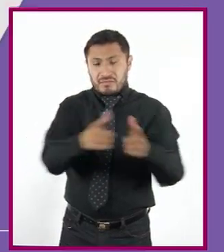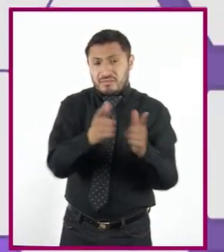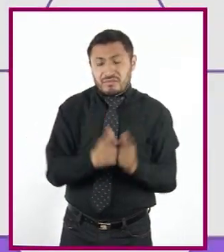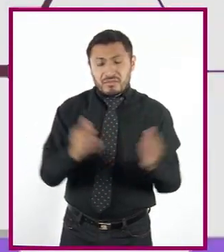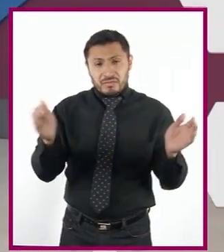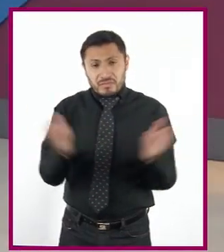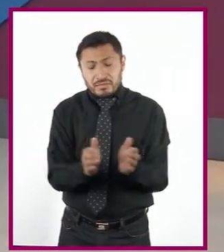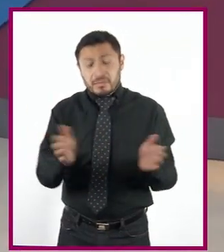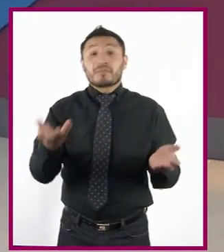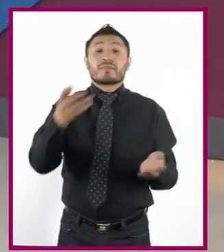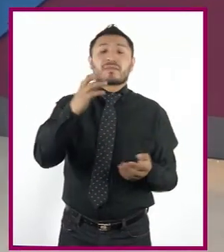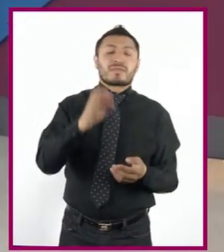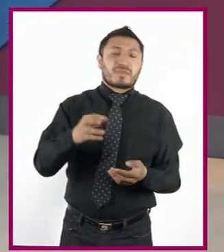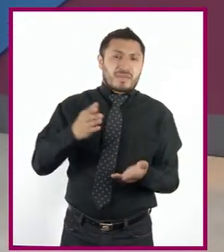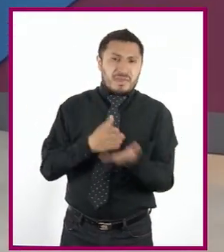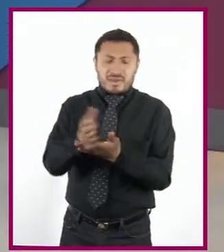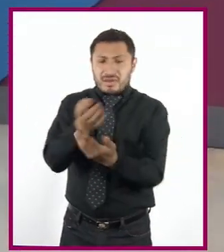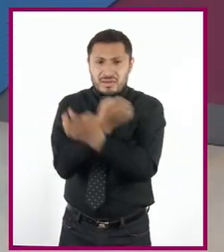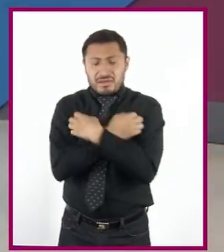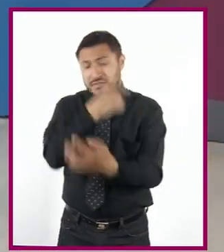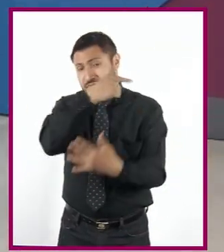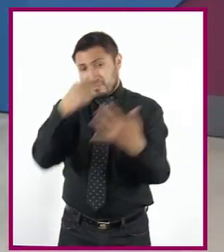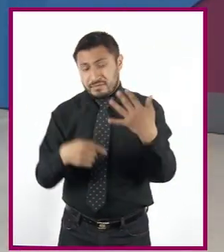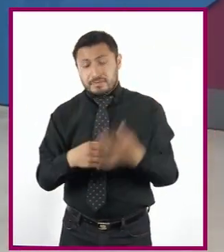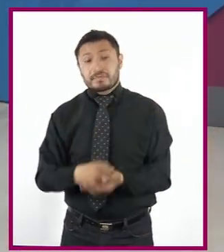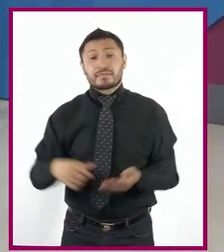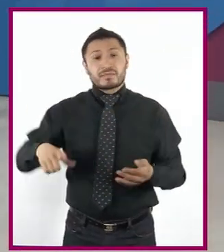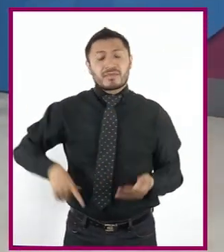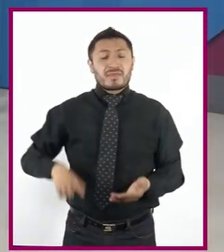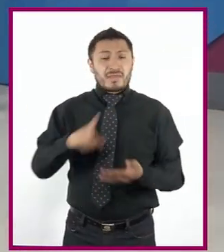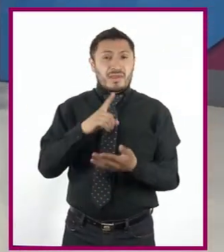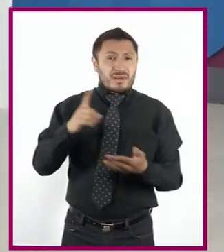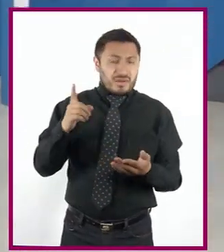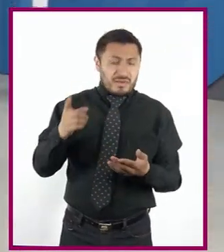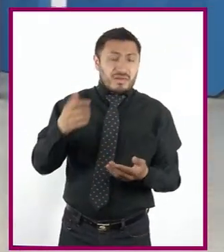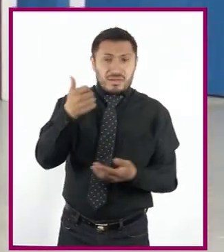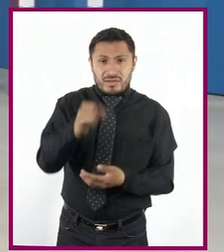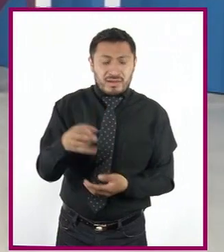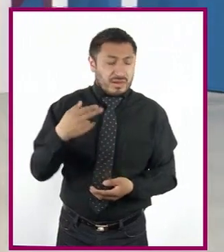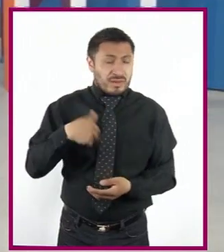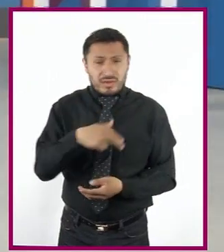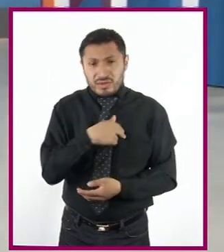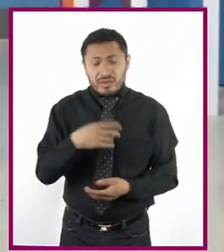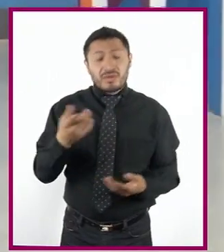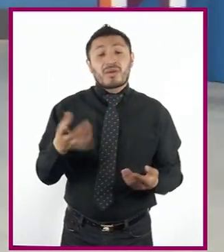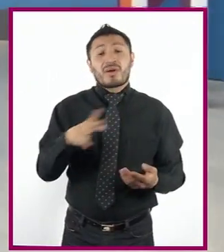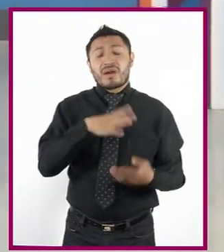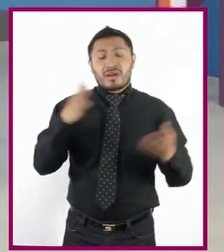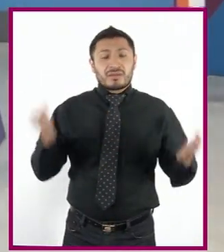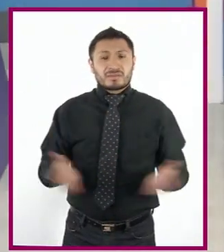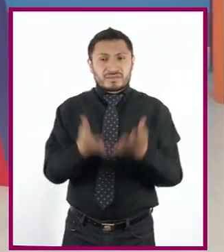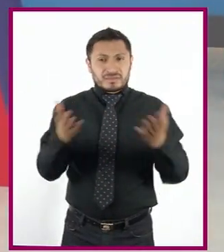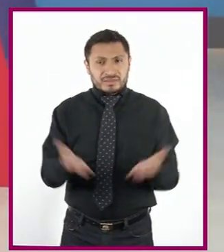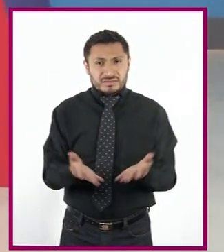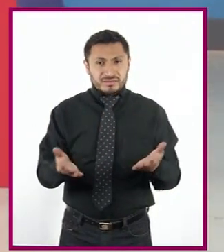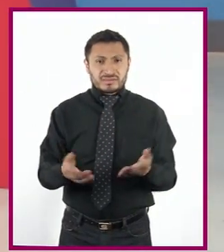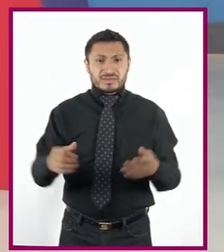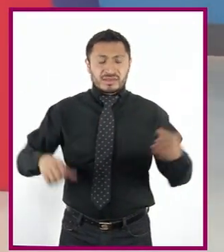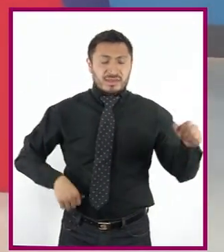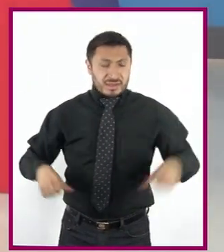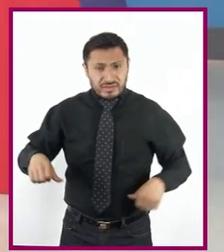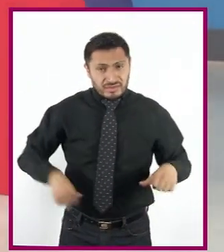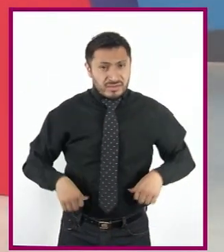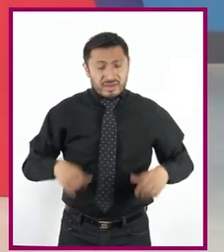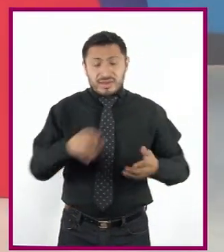entre otros. Un gobierno democrático como el nuestro fundamenta sus actos y decisiones en el Estado de